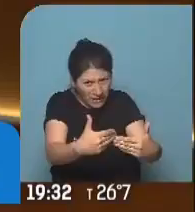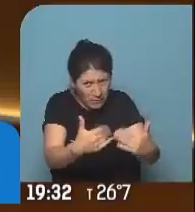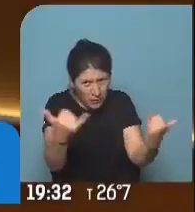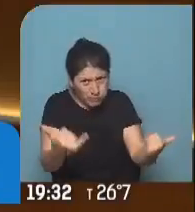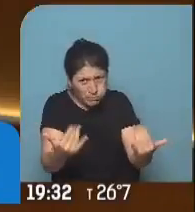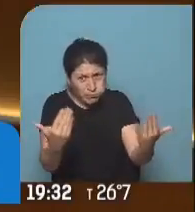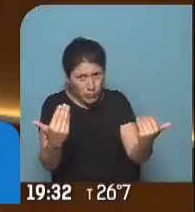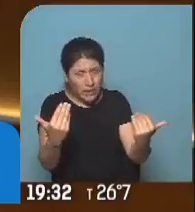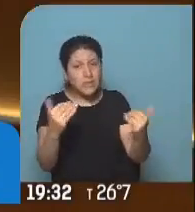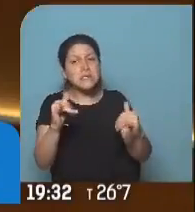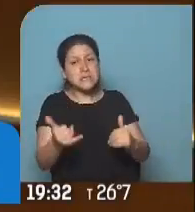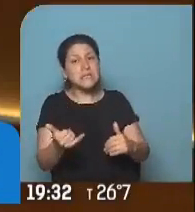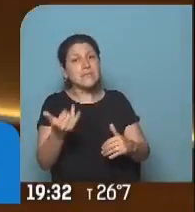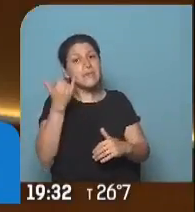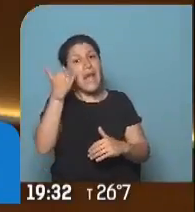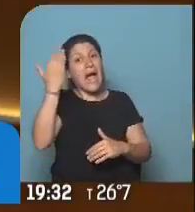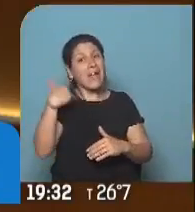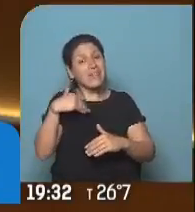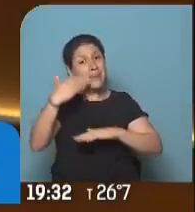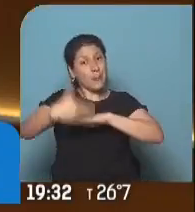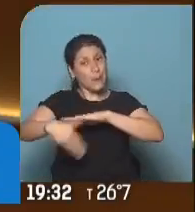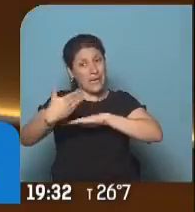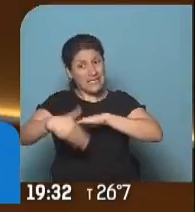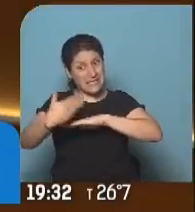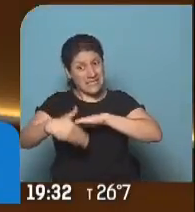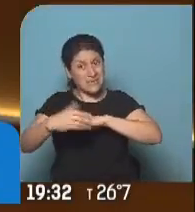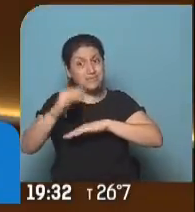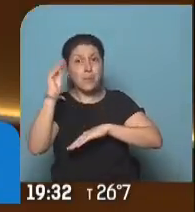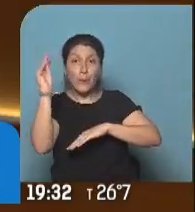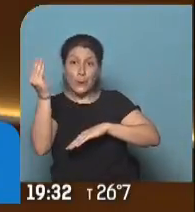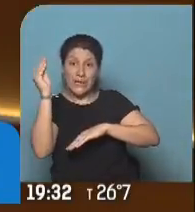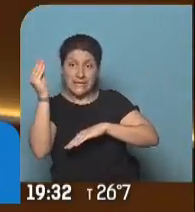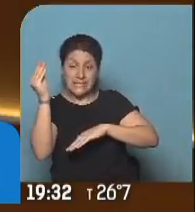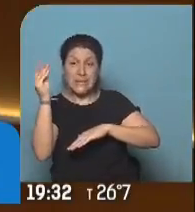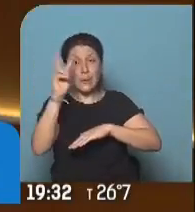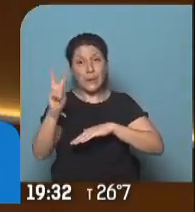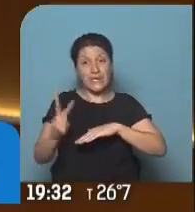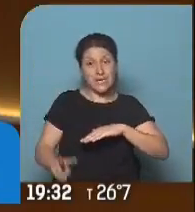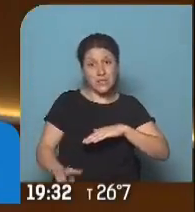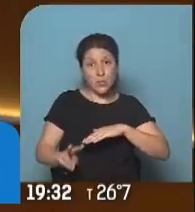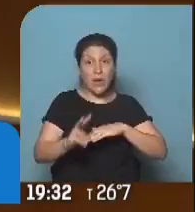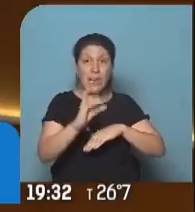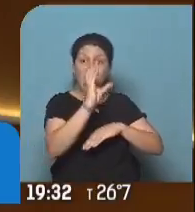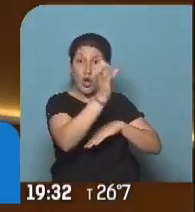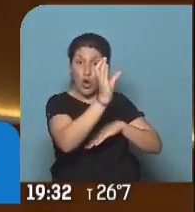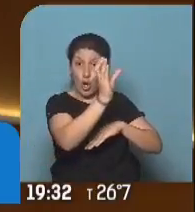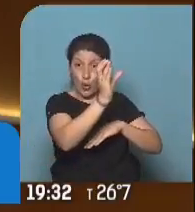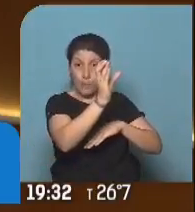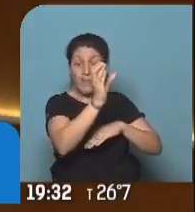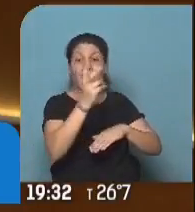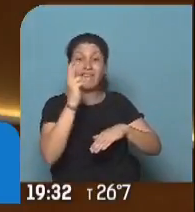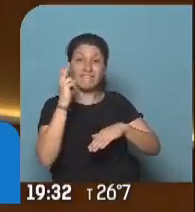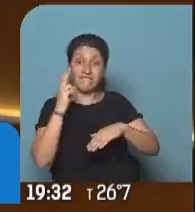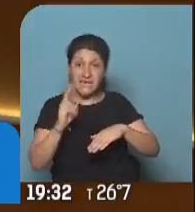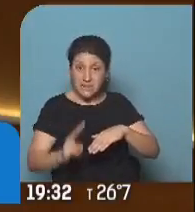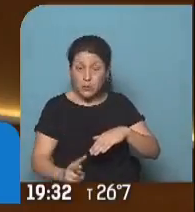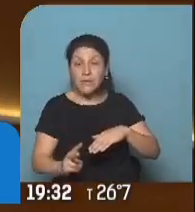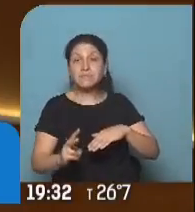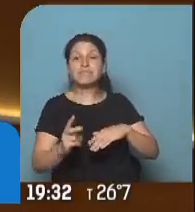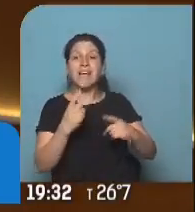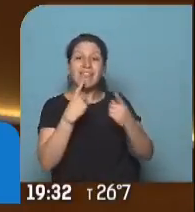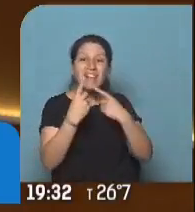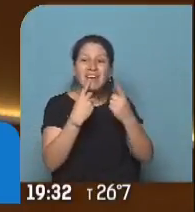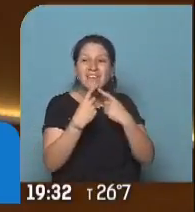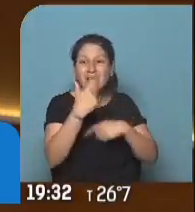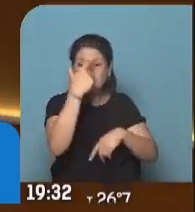hace no mucho en la frontera de Brasil y Venezuela, en la frontera de Colombia y Venezuela, entrevistando a venezolanos que cruzan la frontera para quedarse y